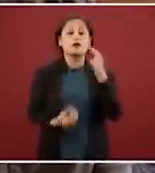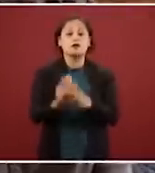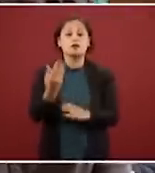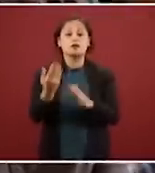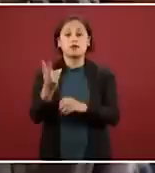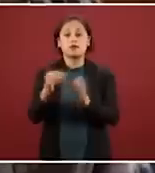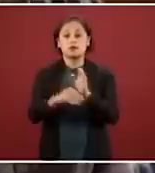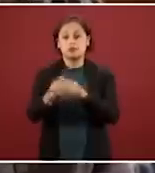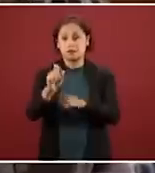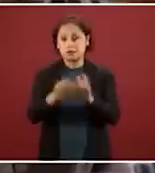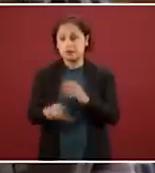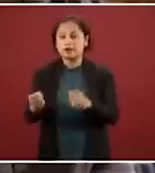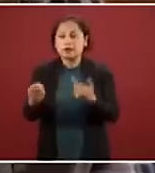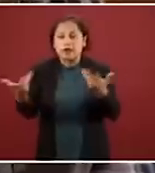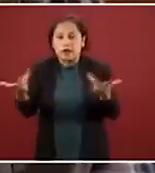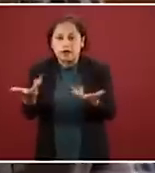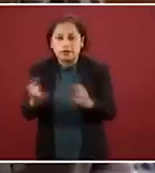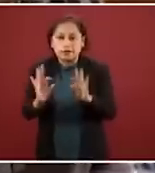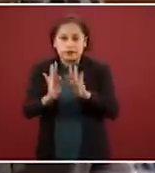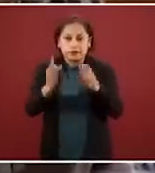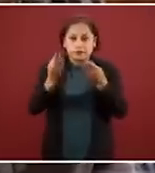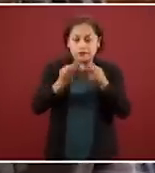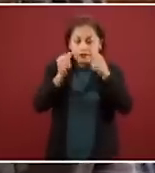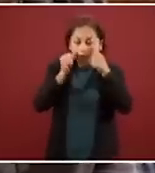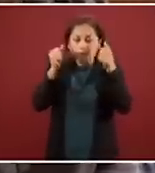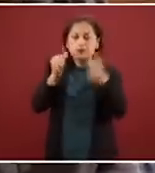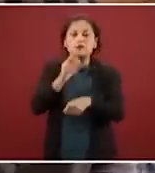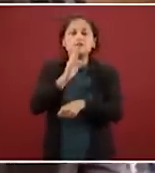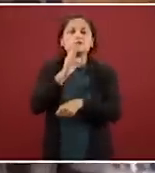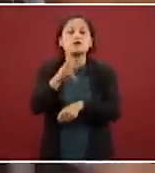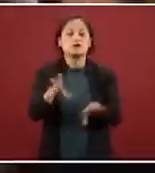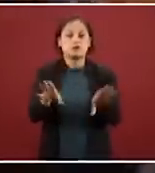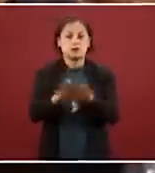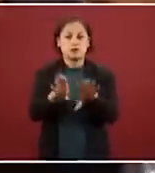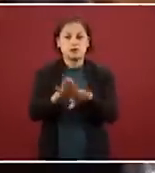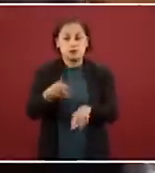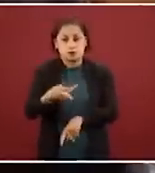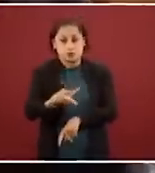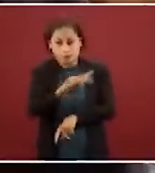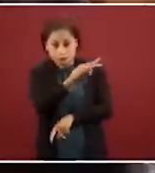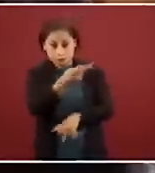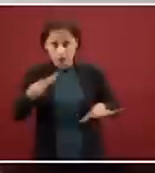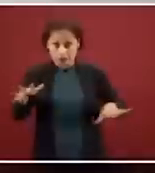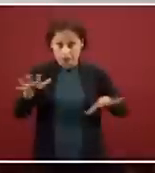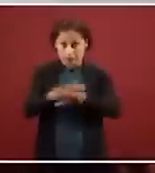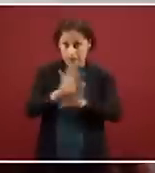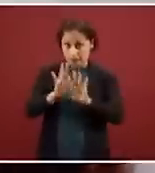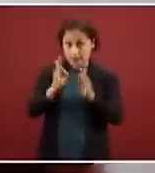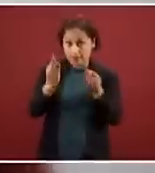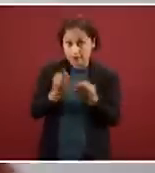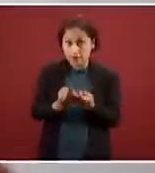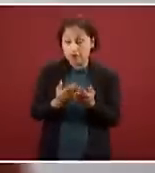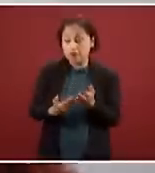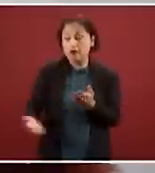esta estrategia más allá de lo que ya está planteado? ¿Si habría un cambio en esta estrategia ahora sí para 2020? No, no hay cambio,